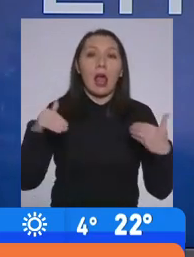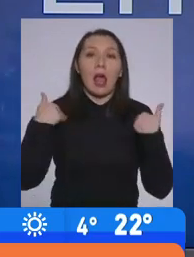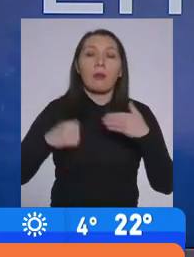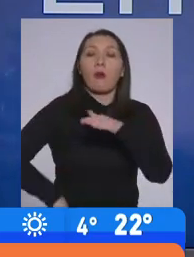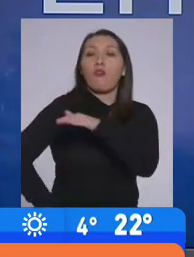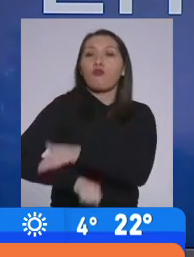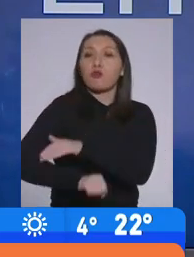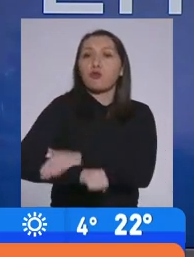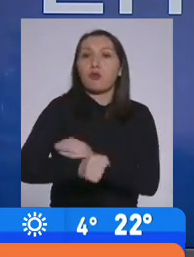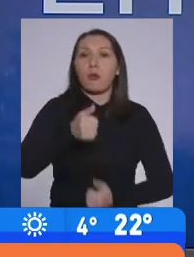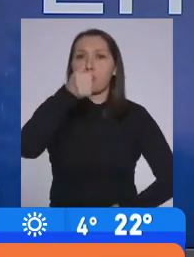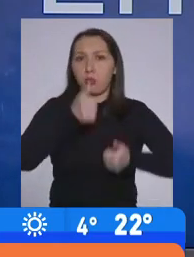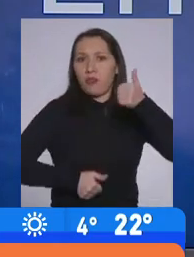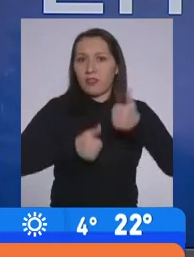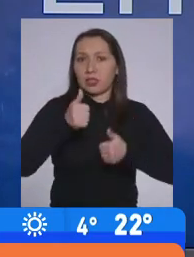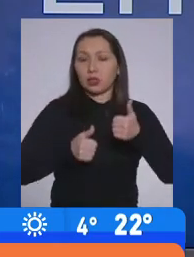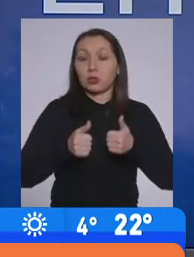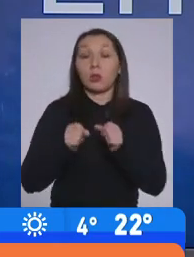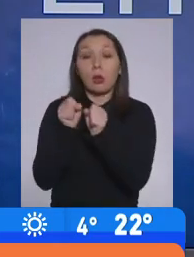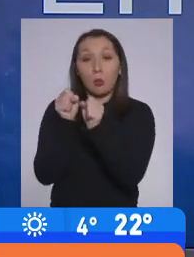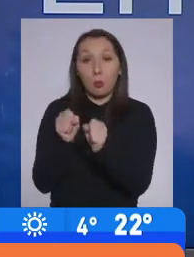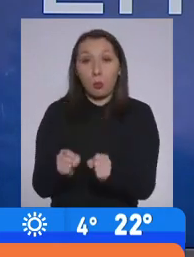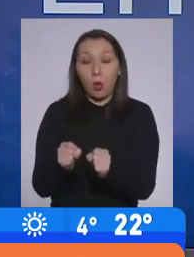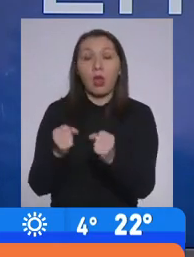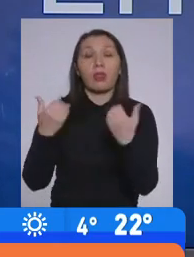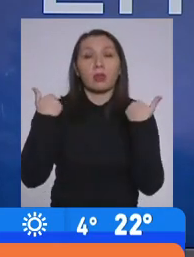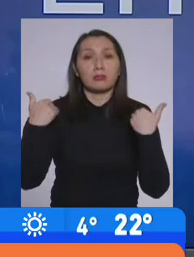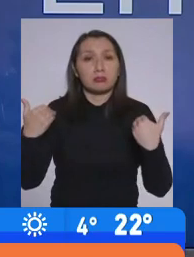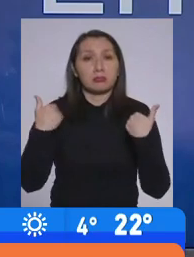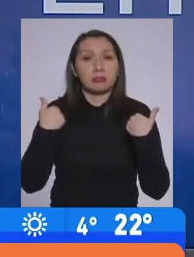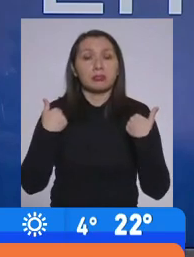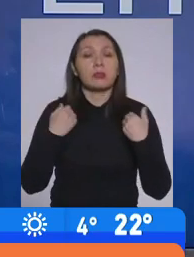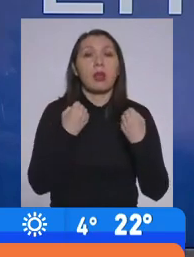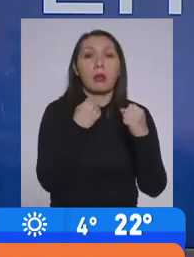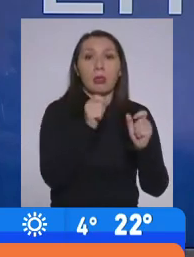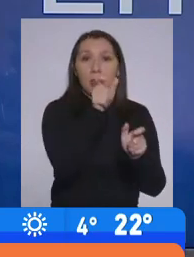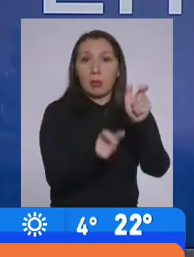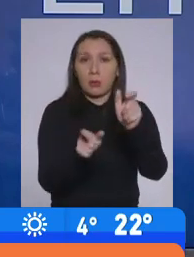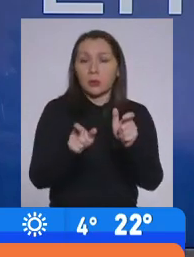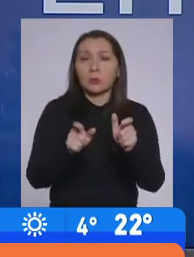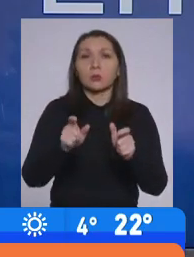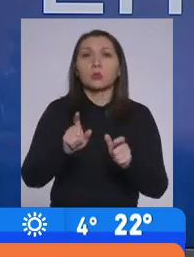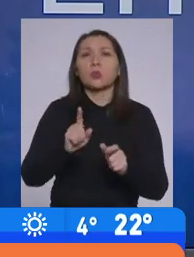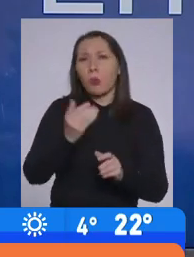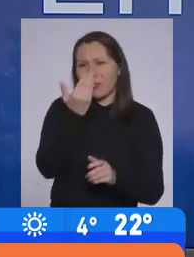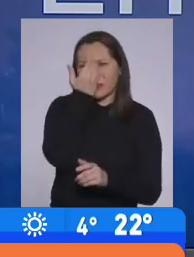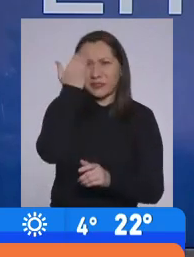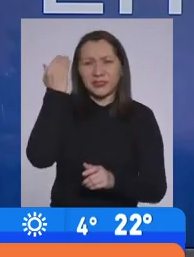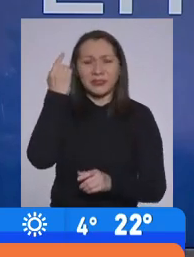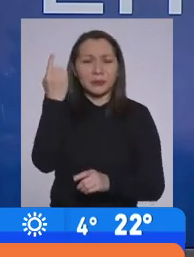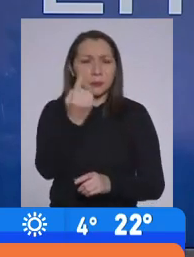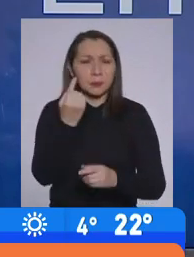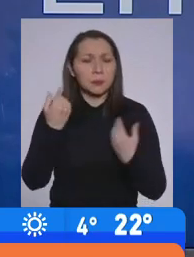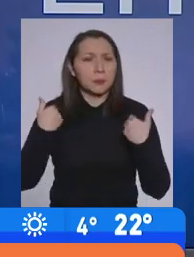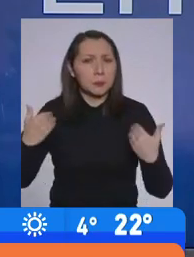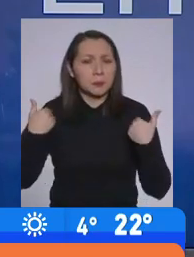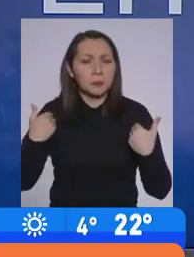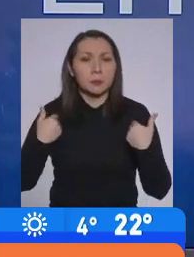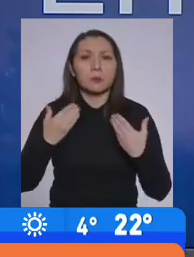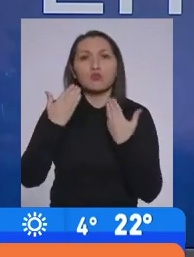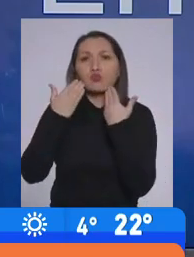del fútbol profesional posibilidad de entrenar a nuestros deportistas de alto rendimiento beneficiarios